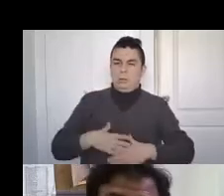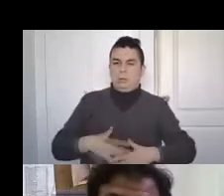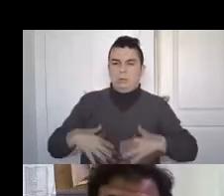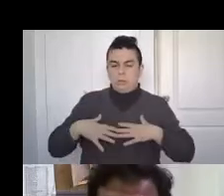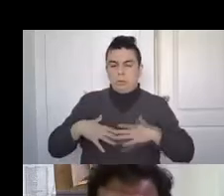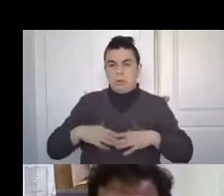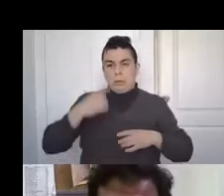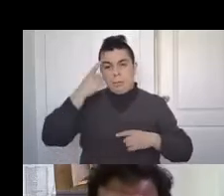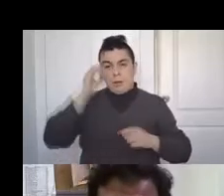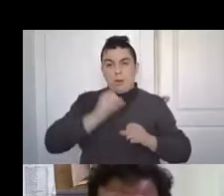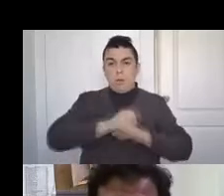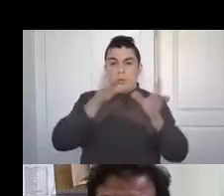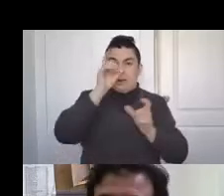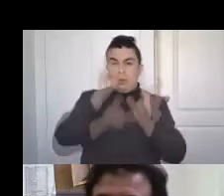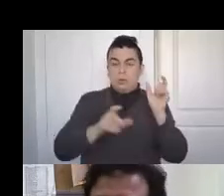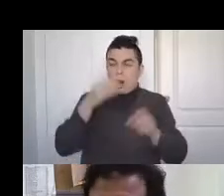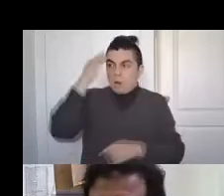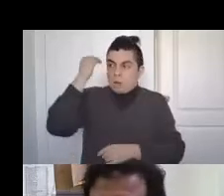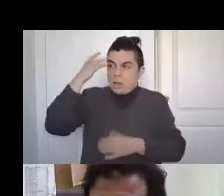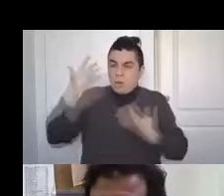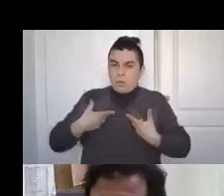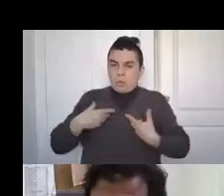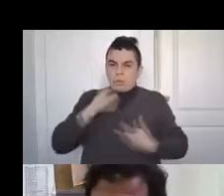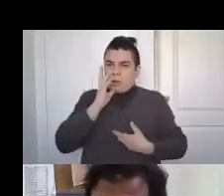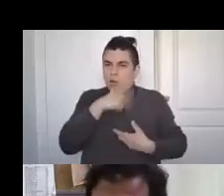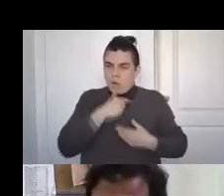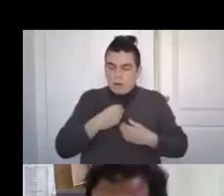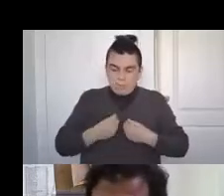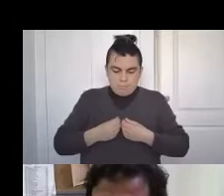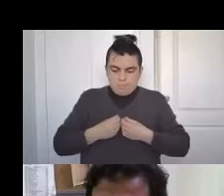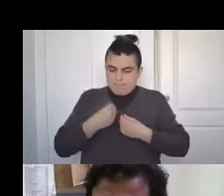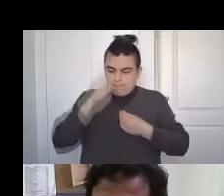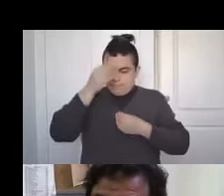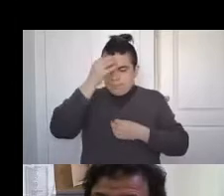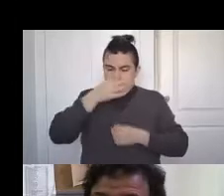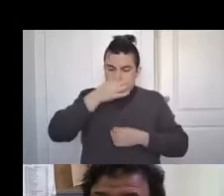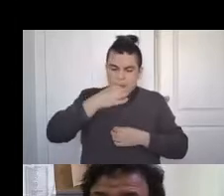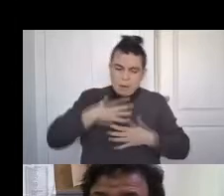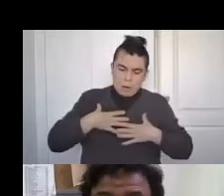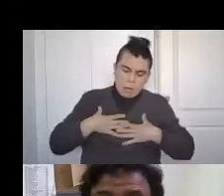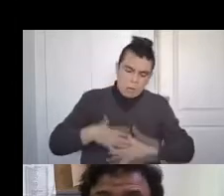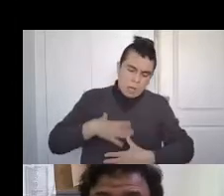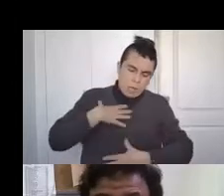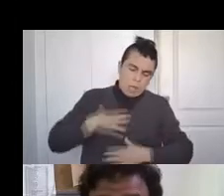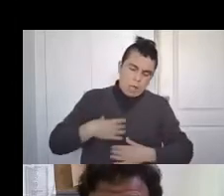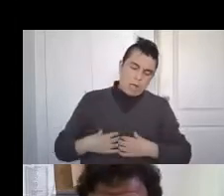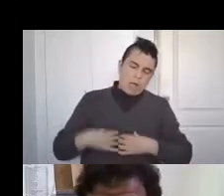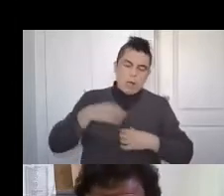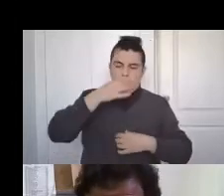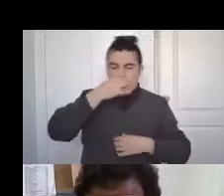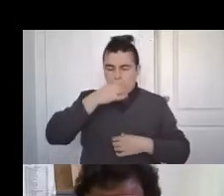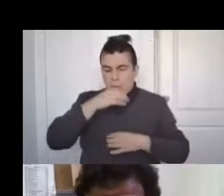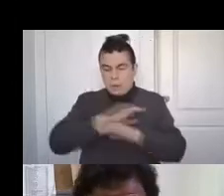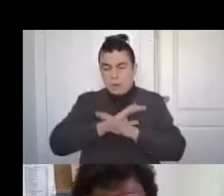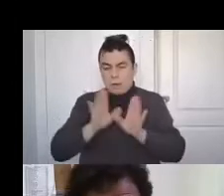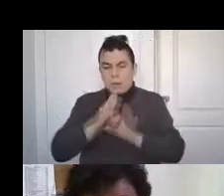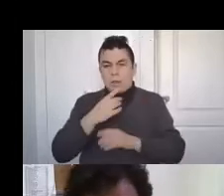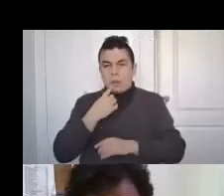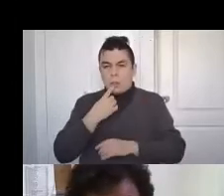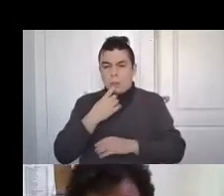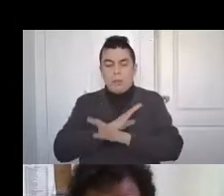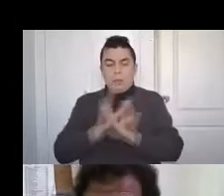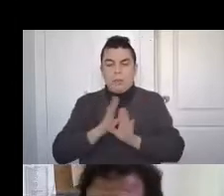porque no tiene síntomas. Por lo tanto, yo nunca voy a saber si estoy infectado. Sin embargo, si yo nunca estuve con síntomas, no sé